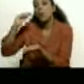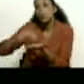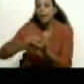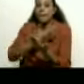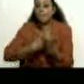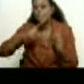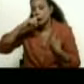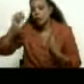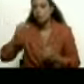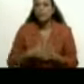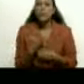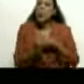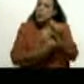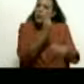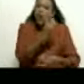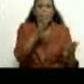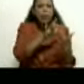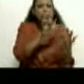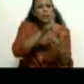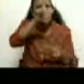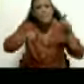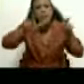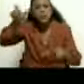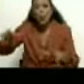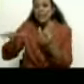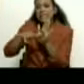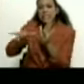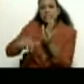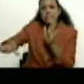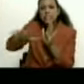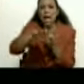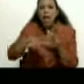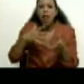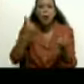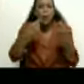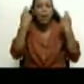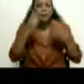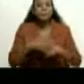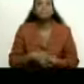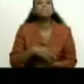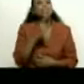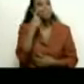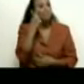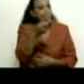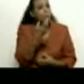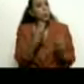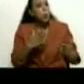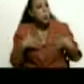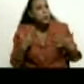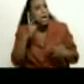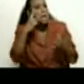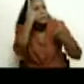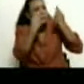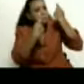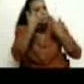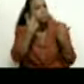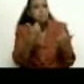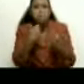ha sido la receptividad de las personas que viven en este sector en cuanto a esta jornada? Oye, muy contento.